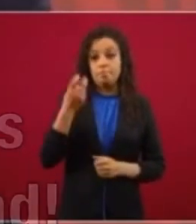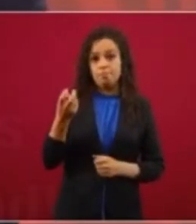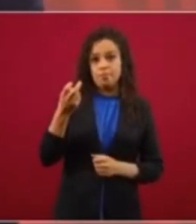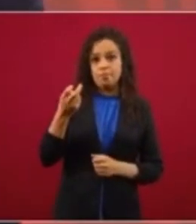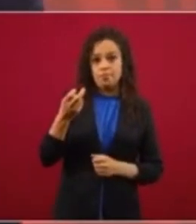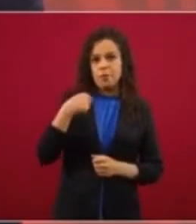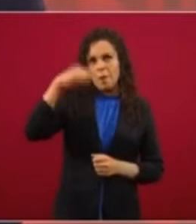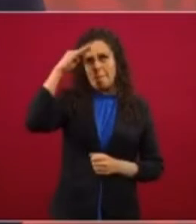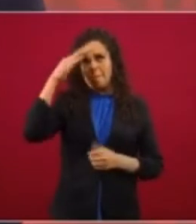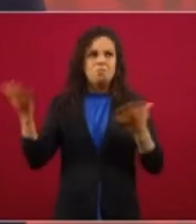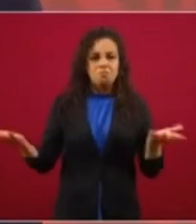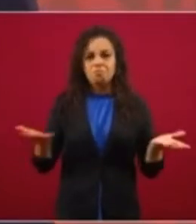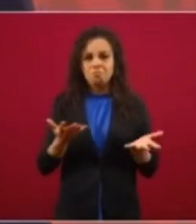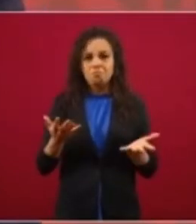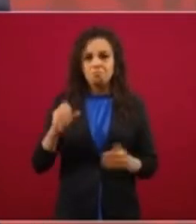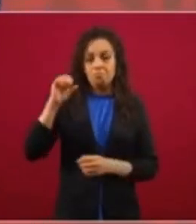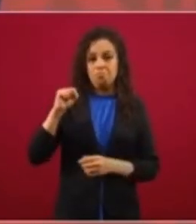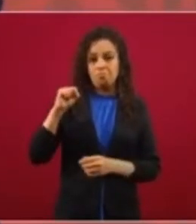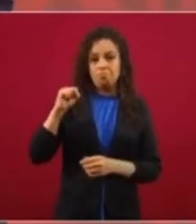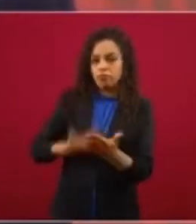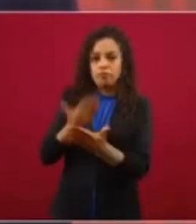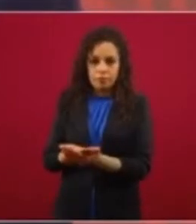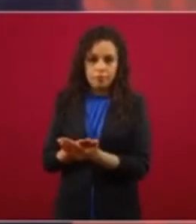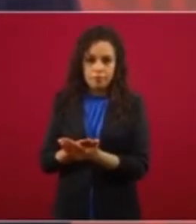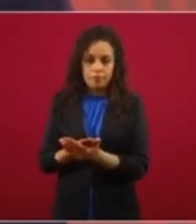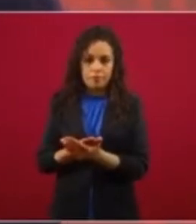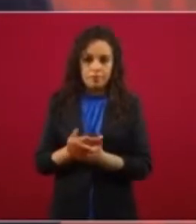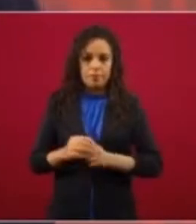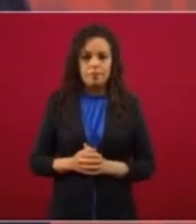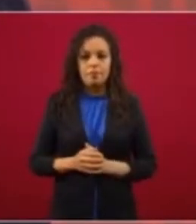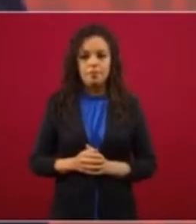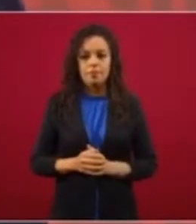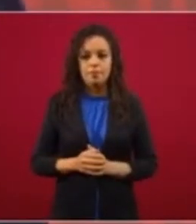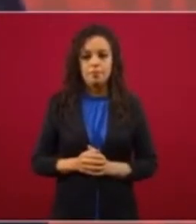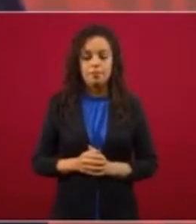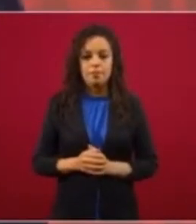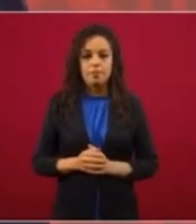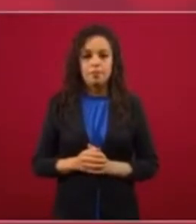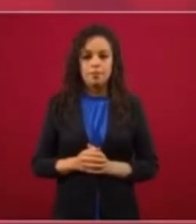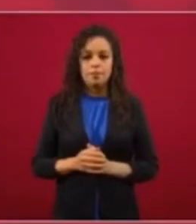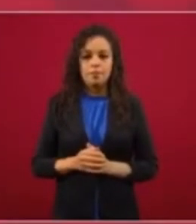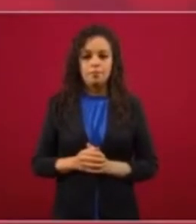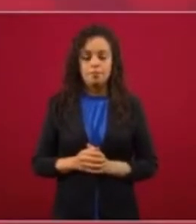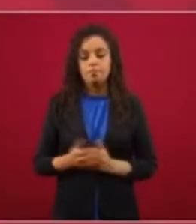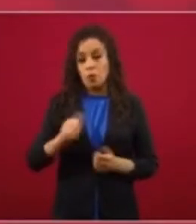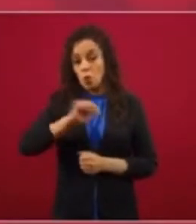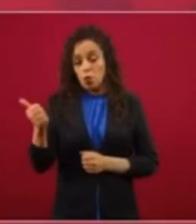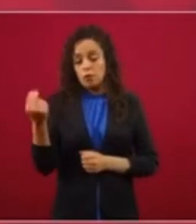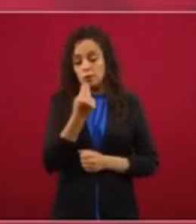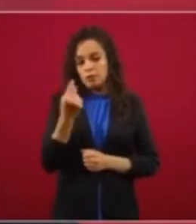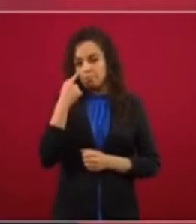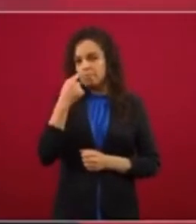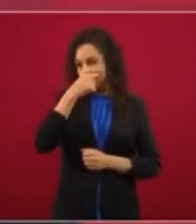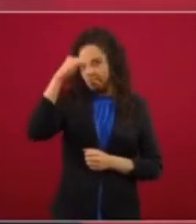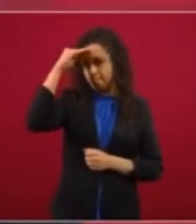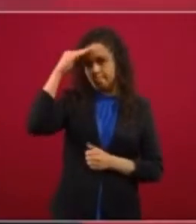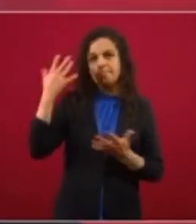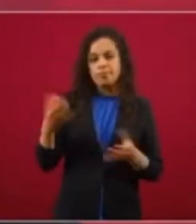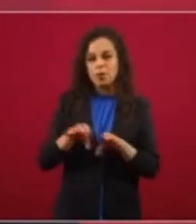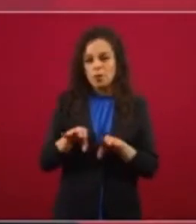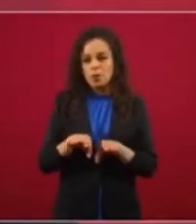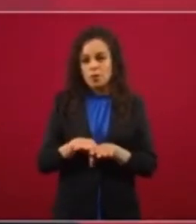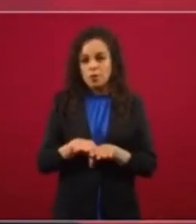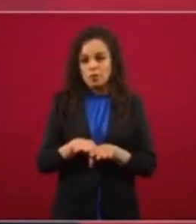recoja todo ese dinero. Hay una situación también que se tiene que tomar en cuenta. Ya va a ser muy difícil